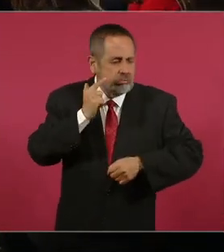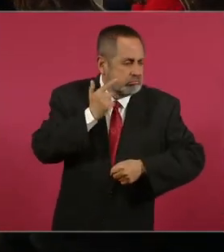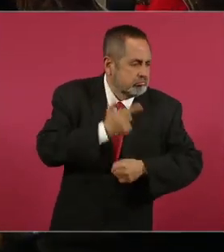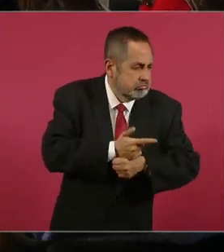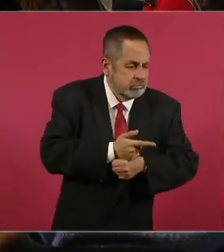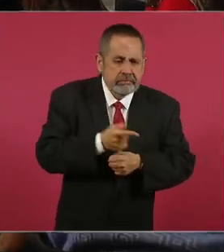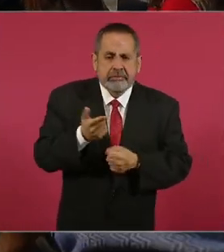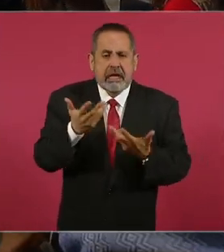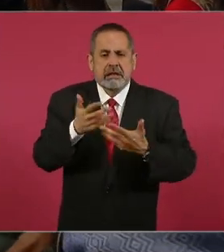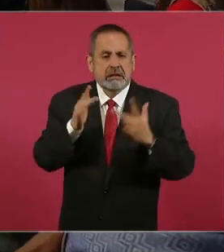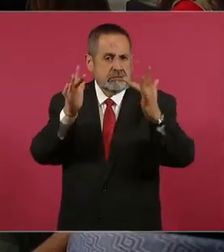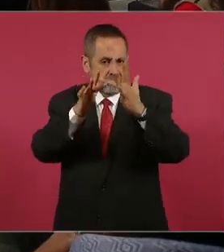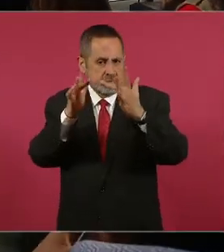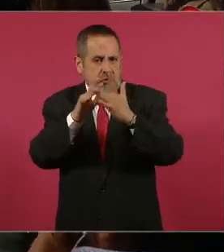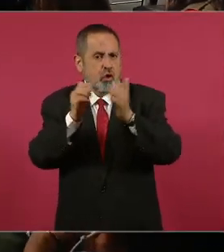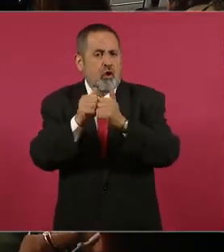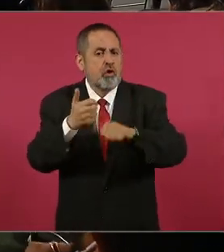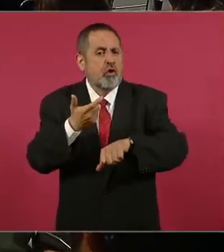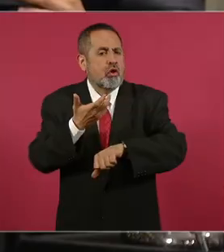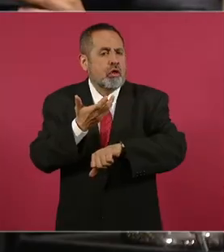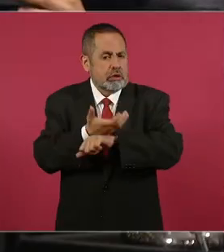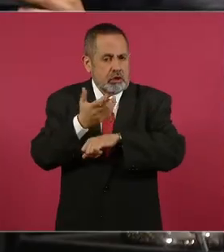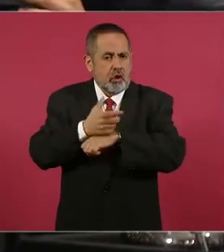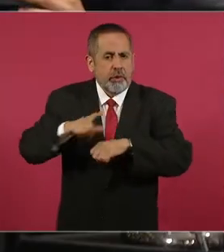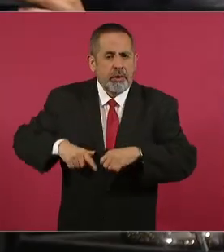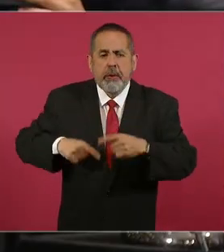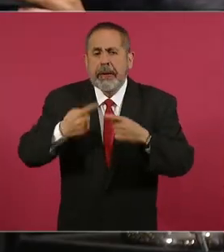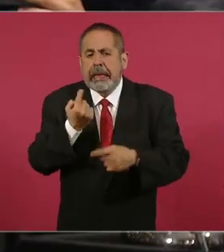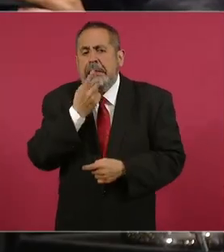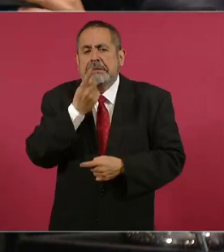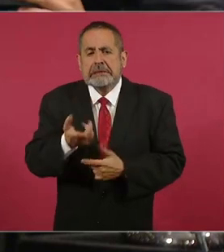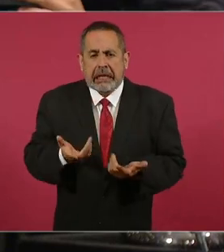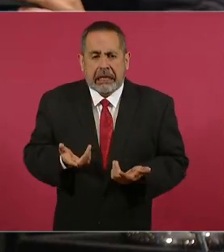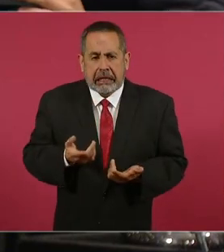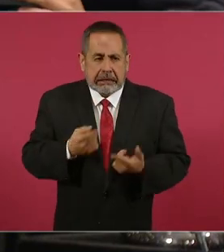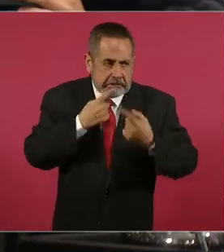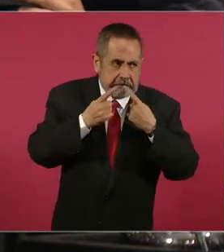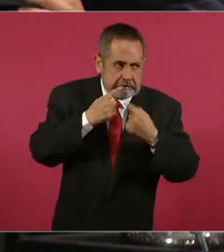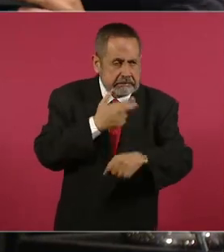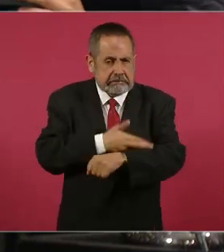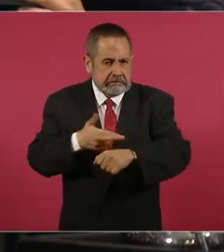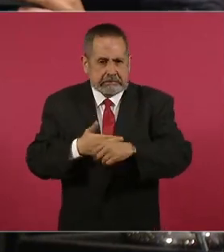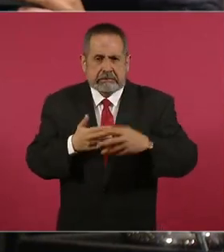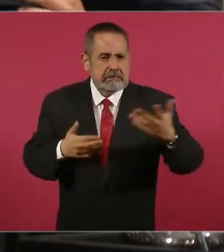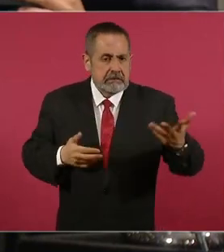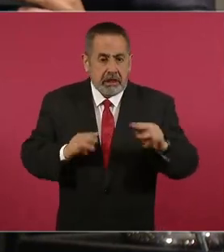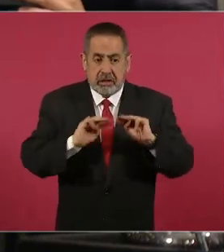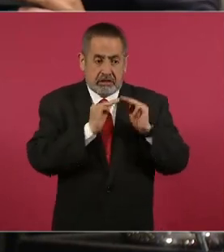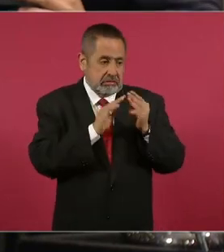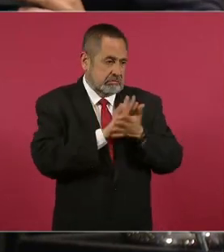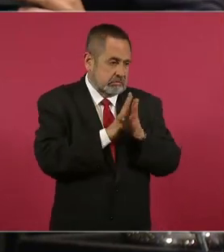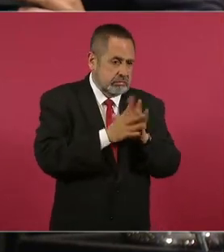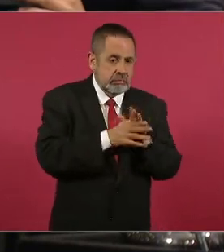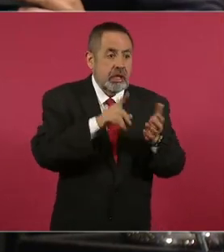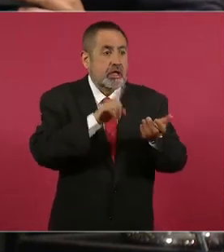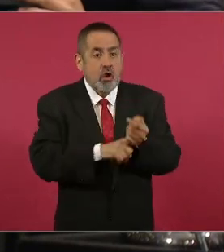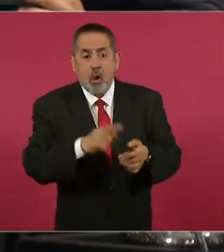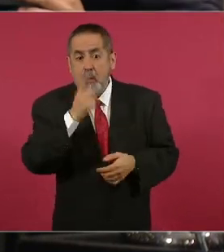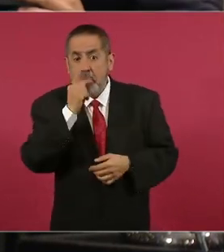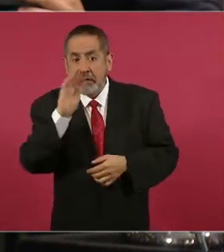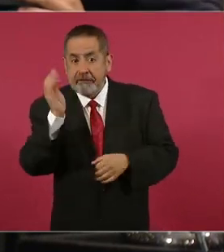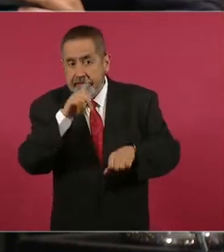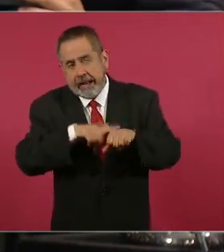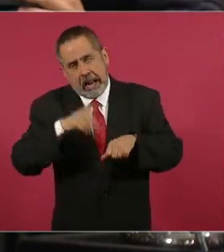han manejado con el gobierno de Estados Unidos, cuando no solamente estamos hablando de cuestiones de narcotráfico o de policía federal en